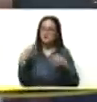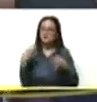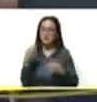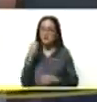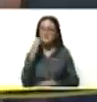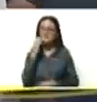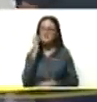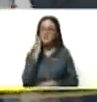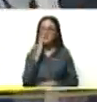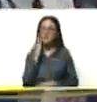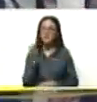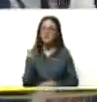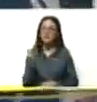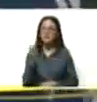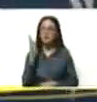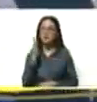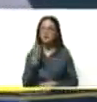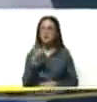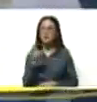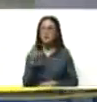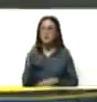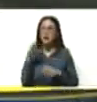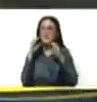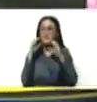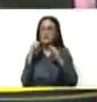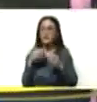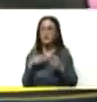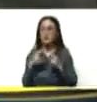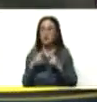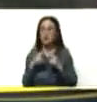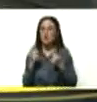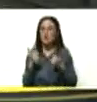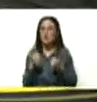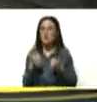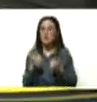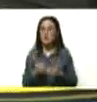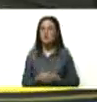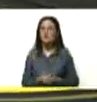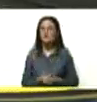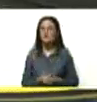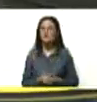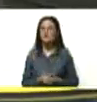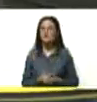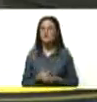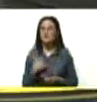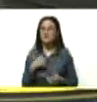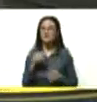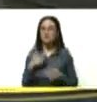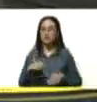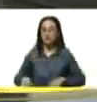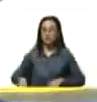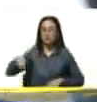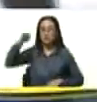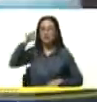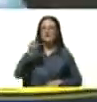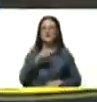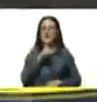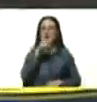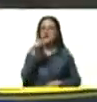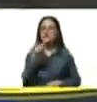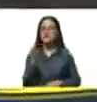padrino de esta estación de Capitolio, que conozco muy bien, presidente, porque me crié por esta zona del silencio. Y bueno,